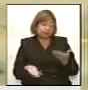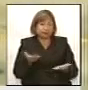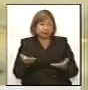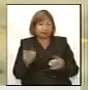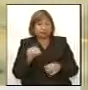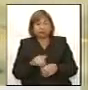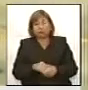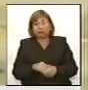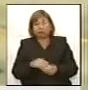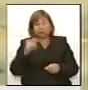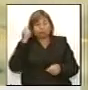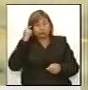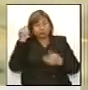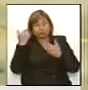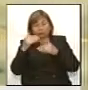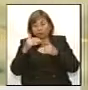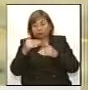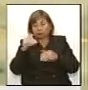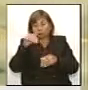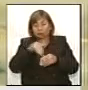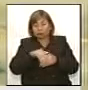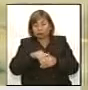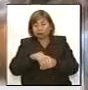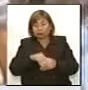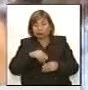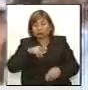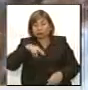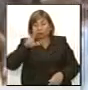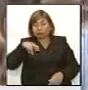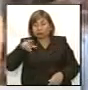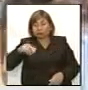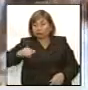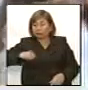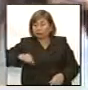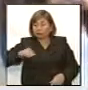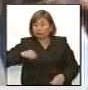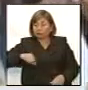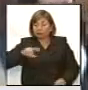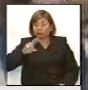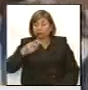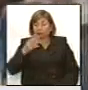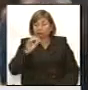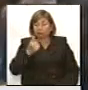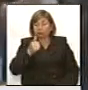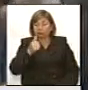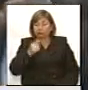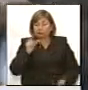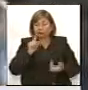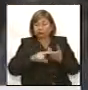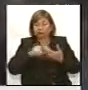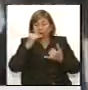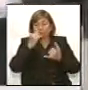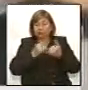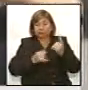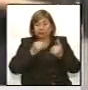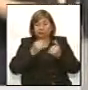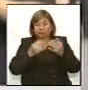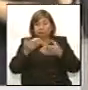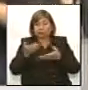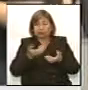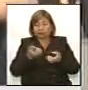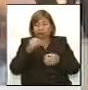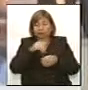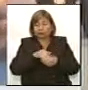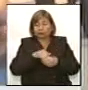periodo comprendido desde las elecciones regionales y municipales 2010 hasta la finalización de las elecciones